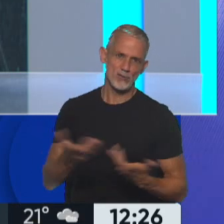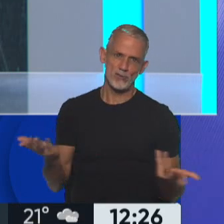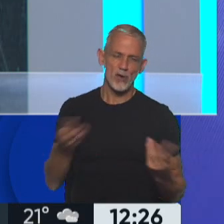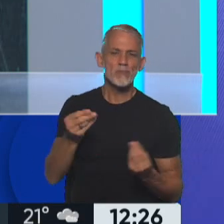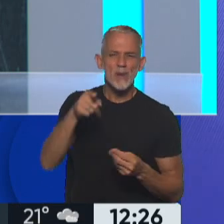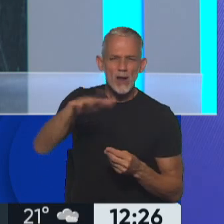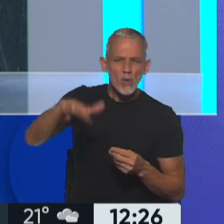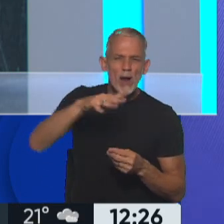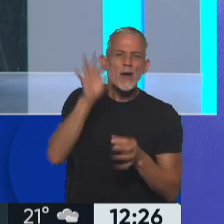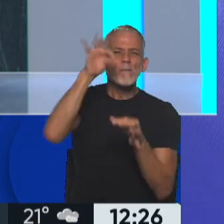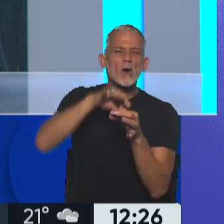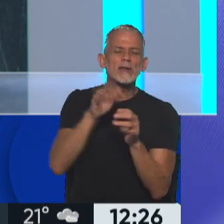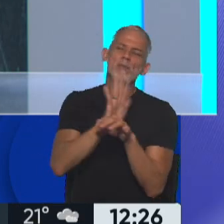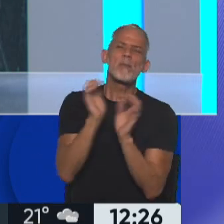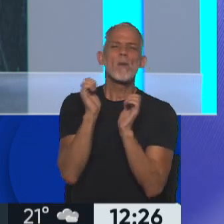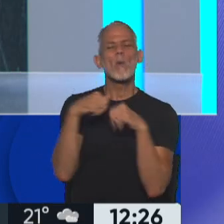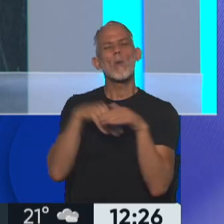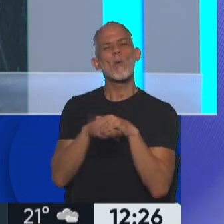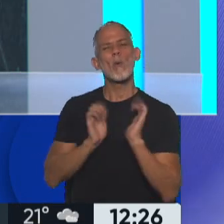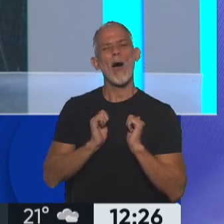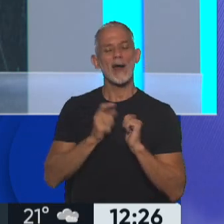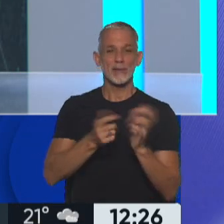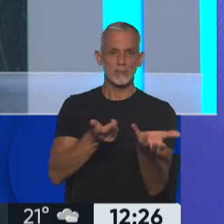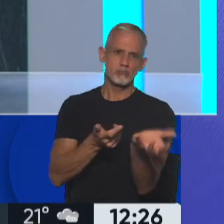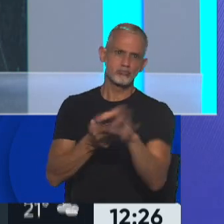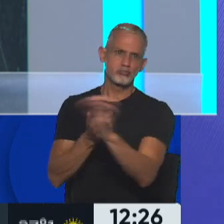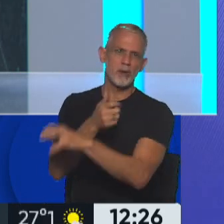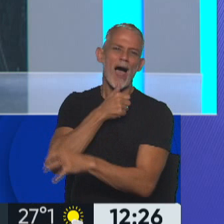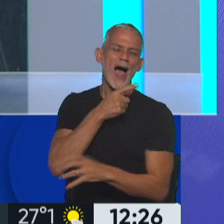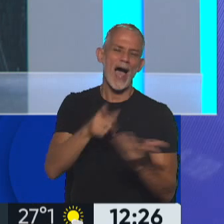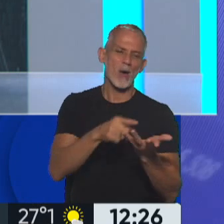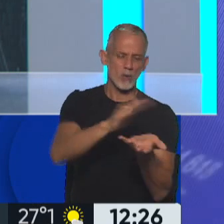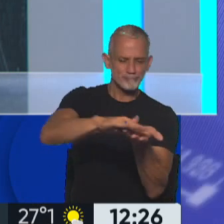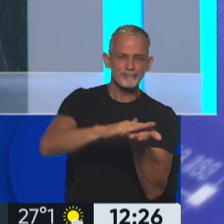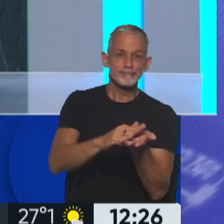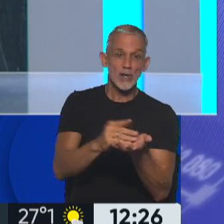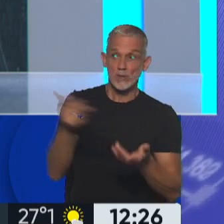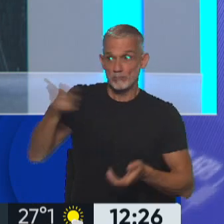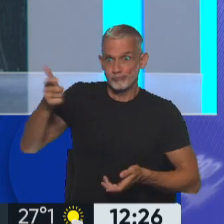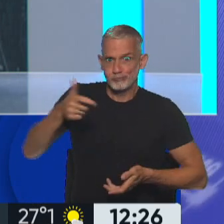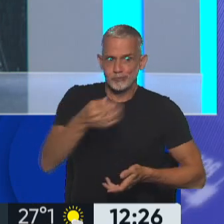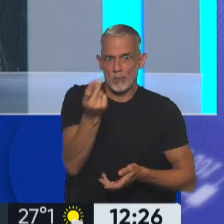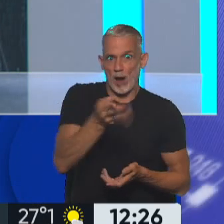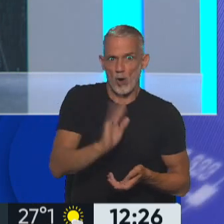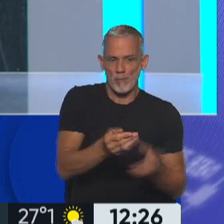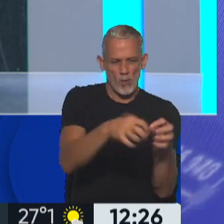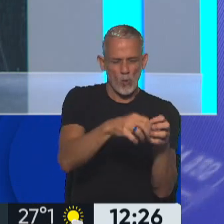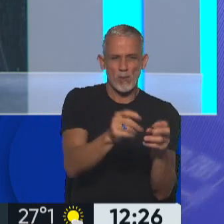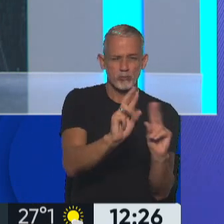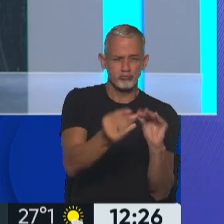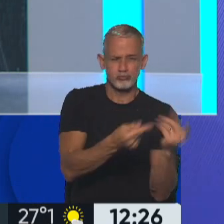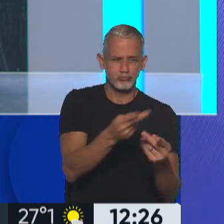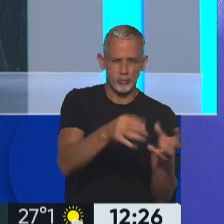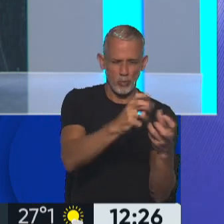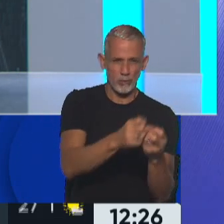los lugares donde el mosquito se guarece. Hay que seguir con la descacharrización, quien tenga acceso a los herbicidas, entendiendo que acá hace falta una estrategia